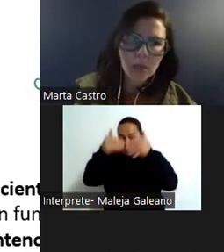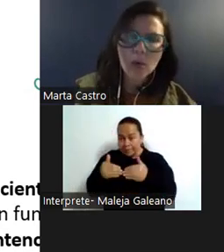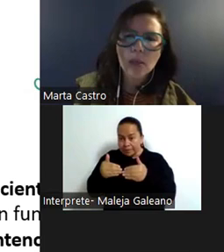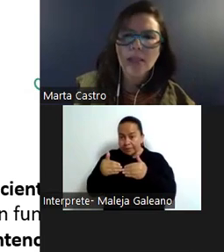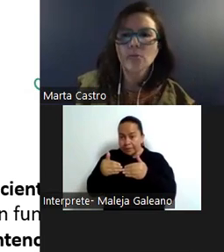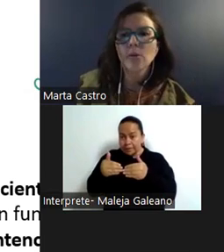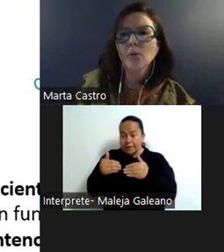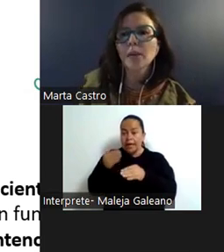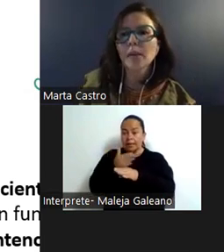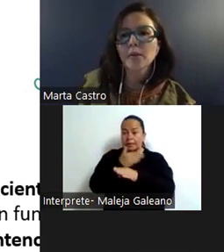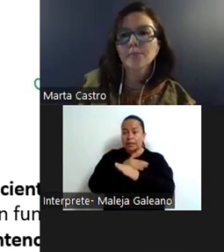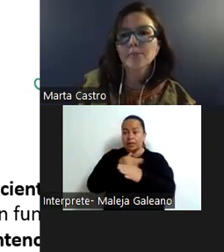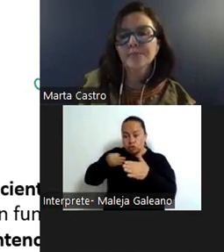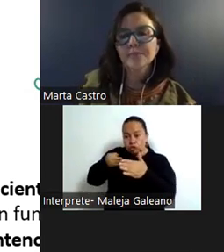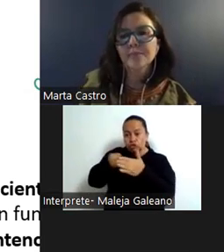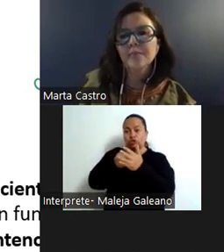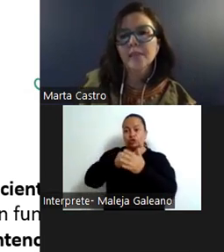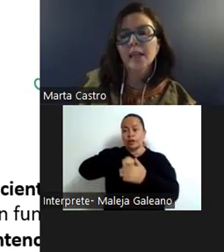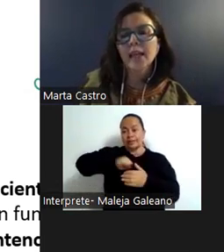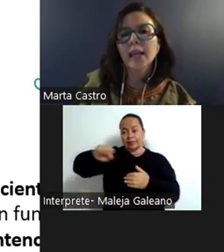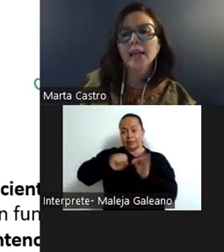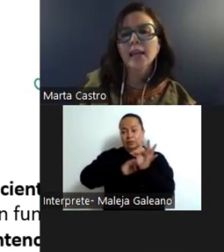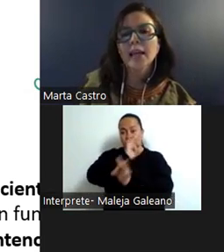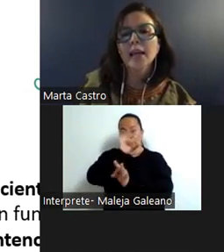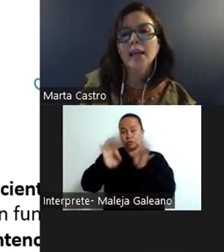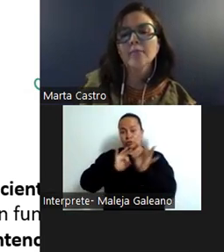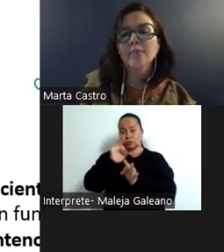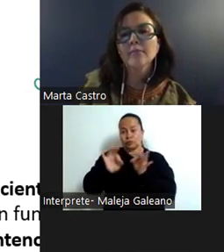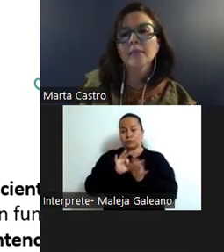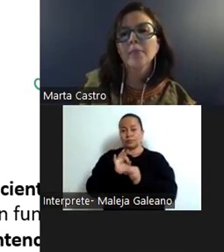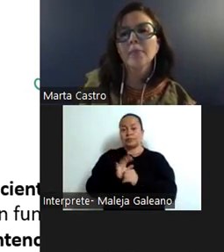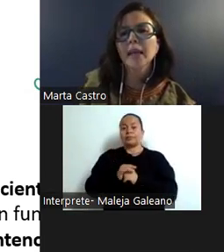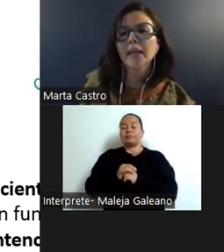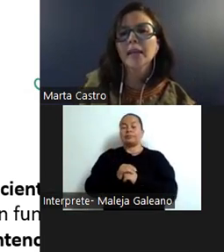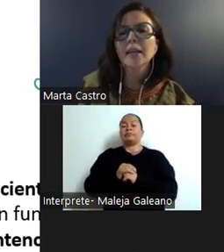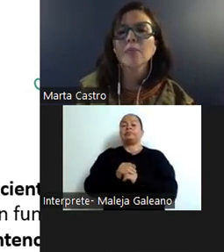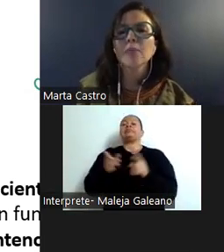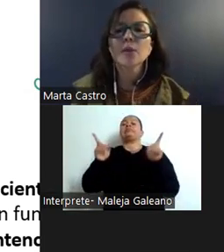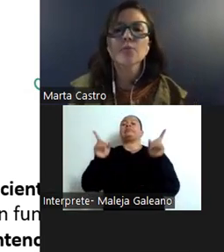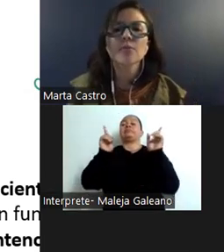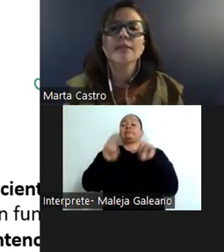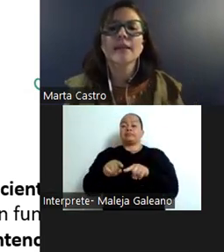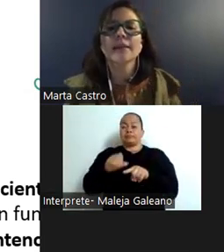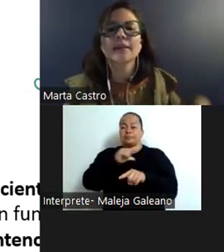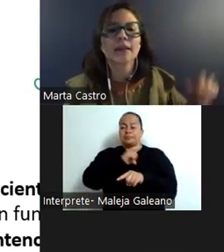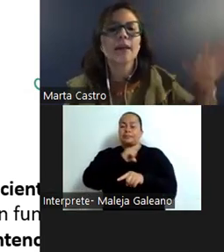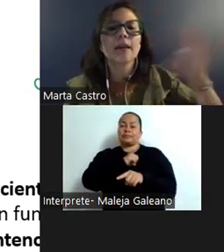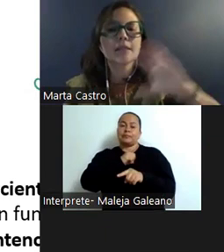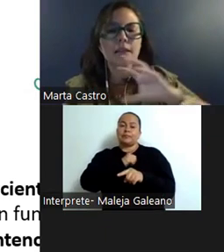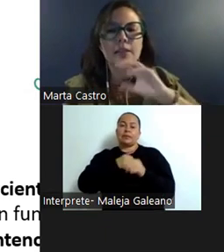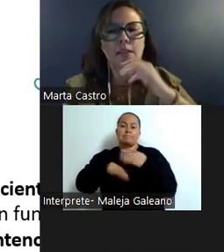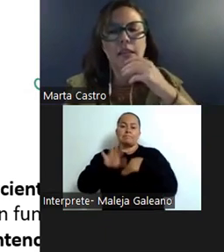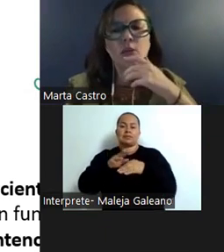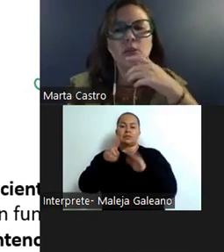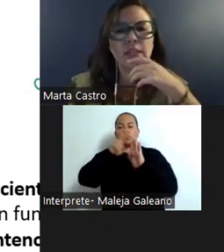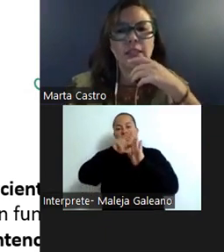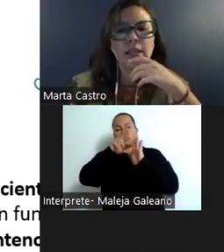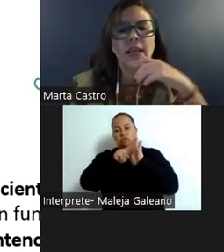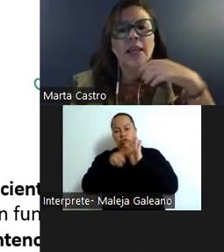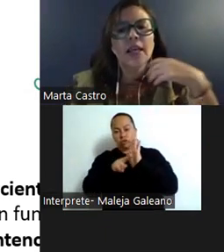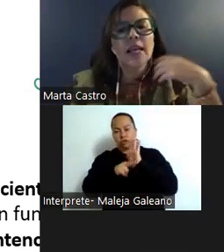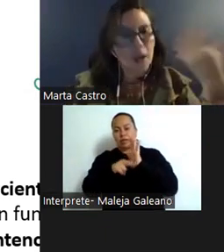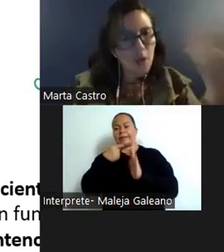tuteló el derecho al cuidado eh eh También digamos que nos da ciertas reglas que y nos